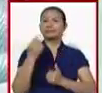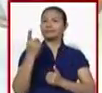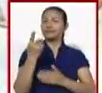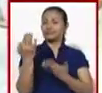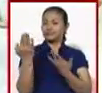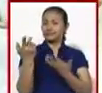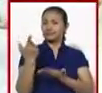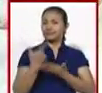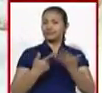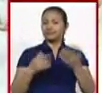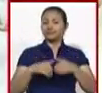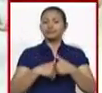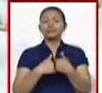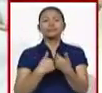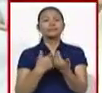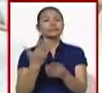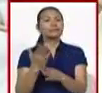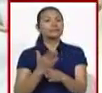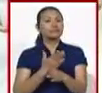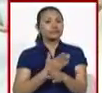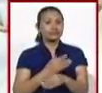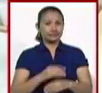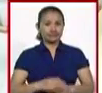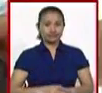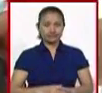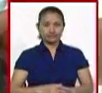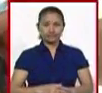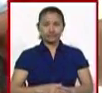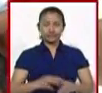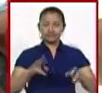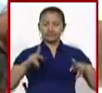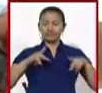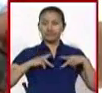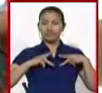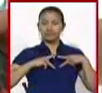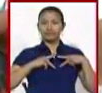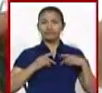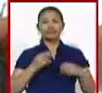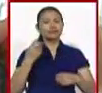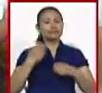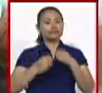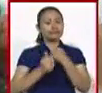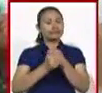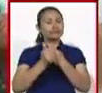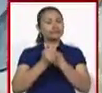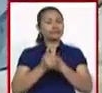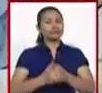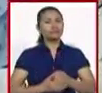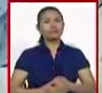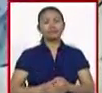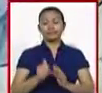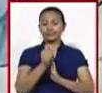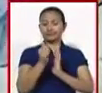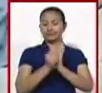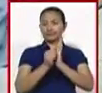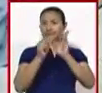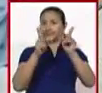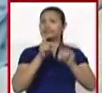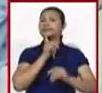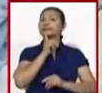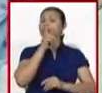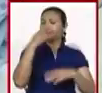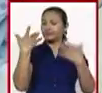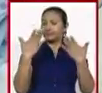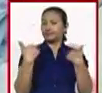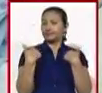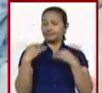Solo esperar a ver cómo evoluciona mi pulmón, que fue un poquito perforado. El abogado de la víctima asegura